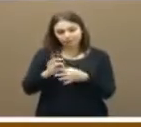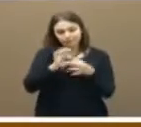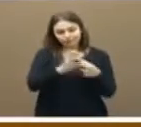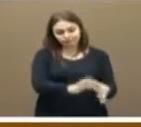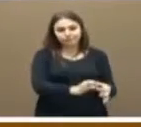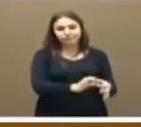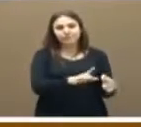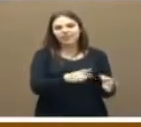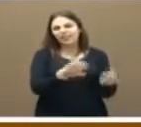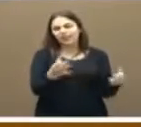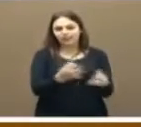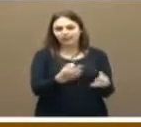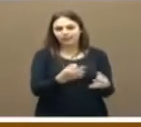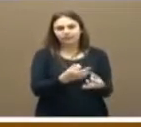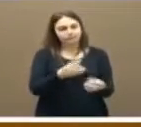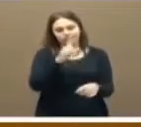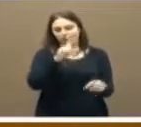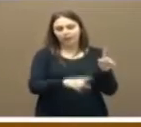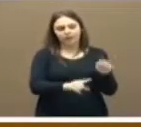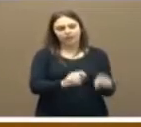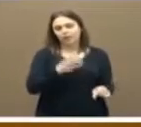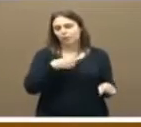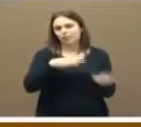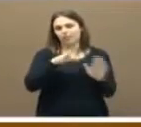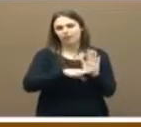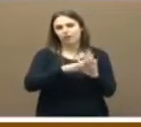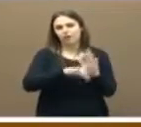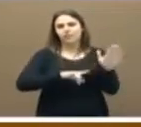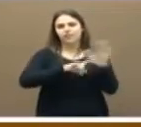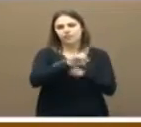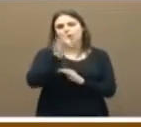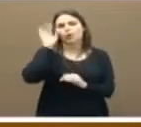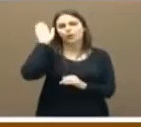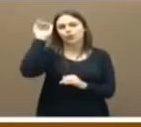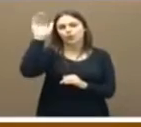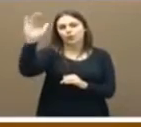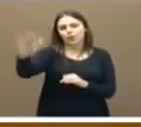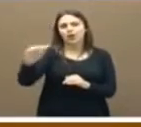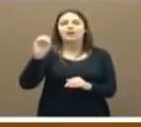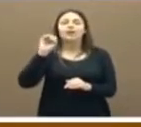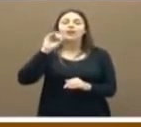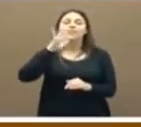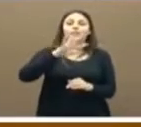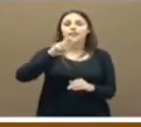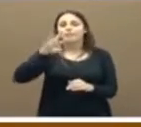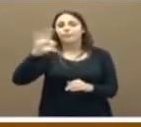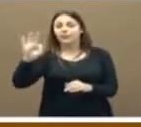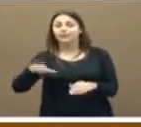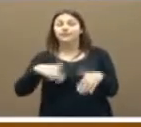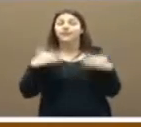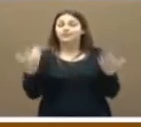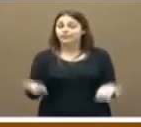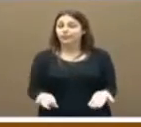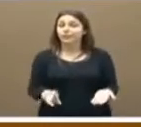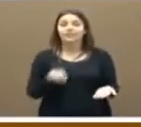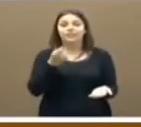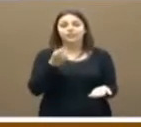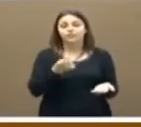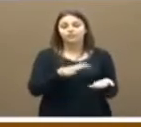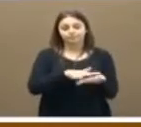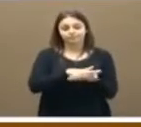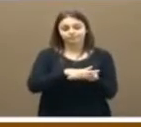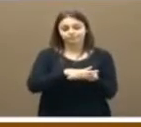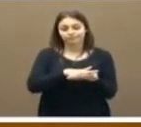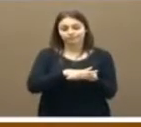partidas que no eran elegibles en el Programa de Desarrollo Rural 14-20 y que, por tanto, nunca podían haber pasado